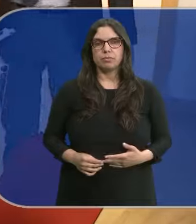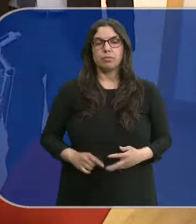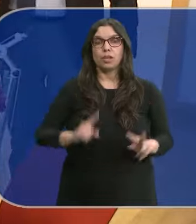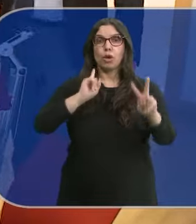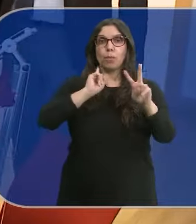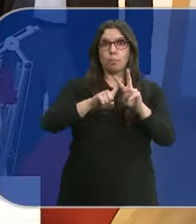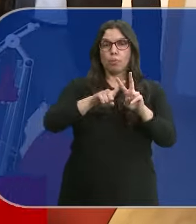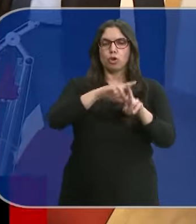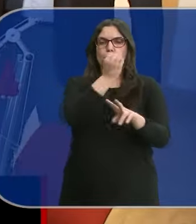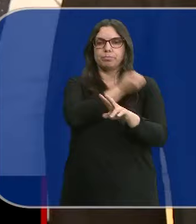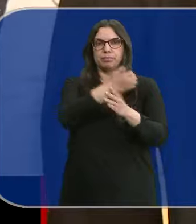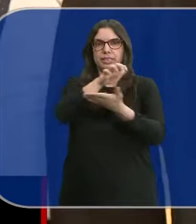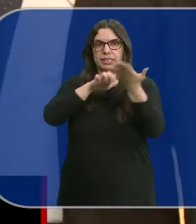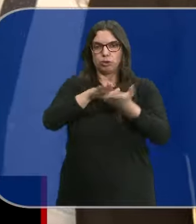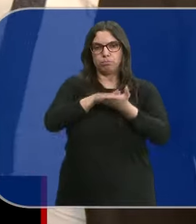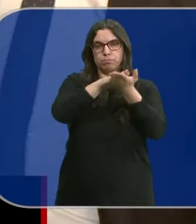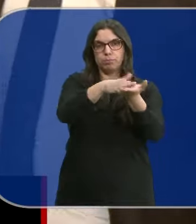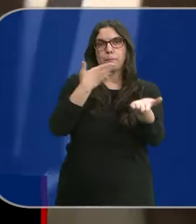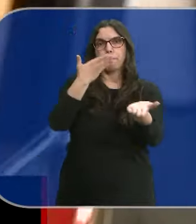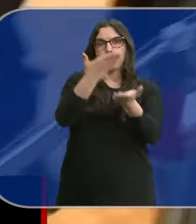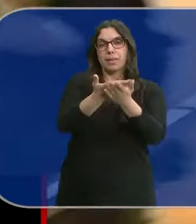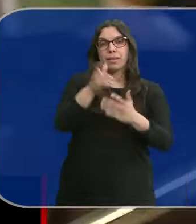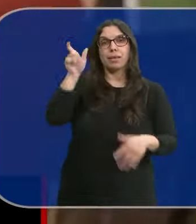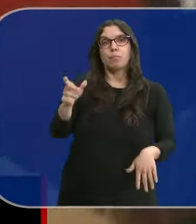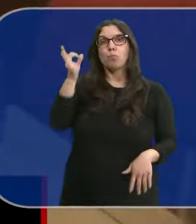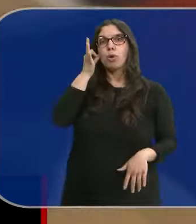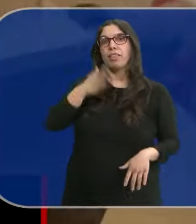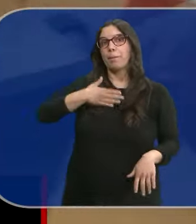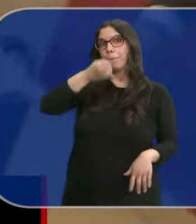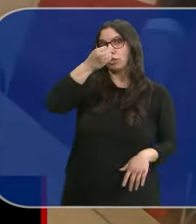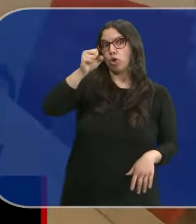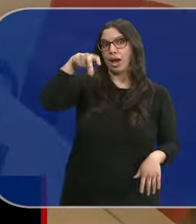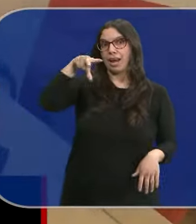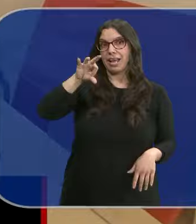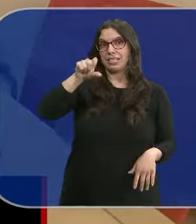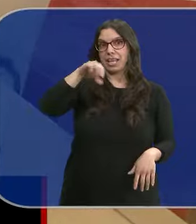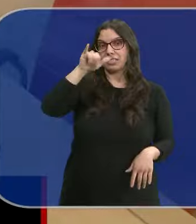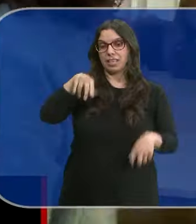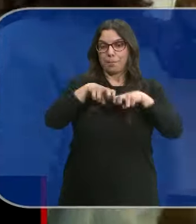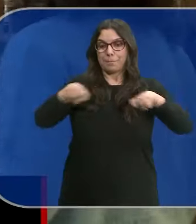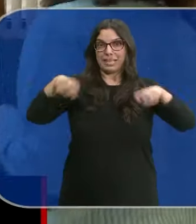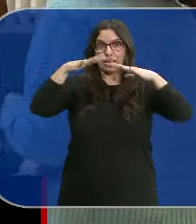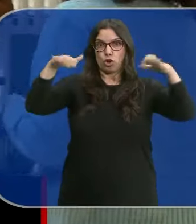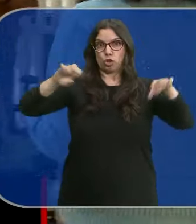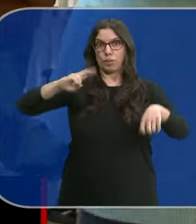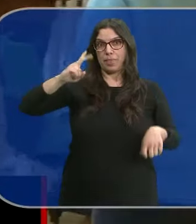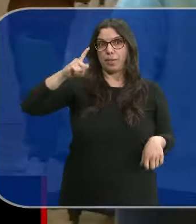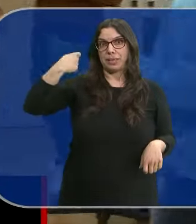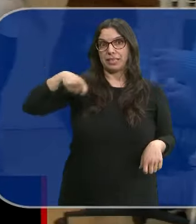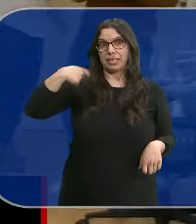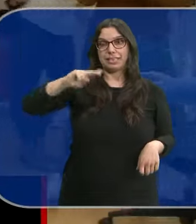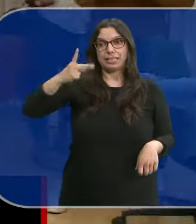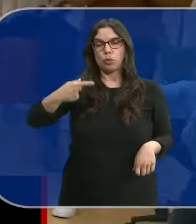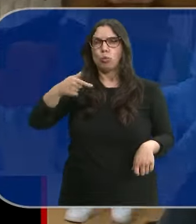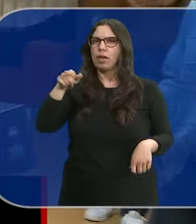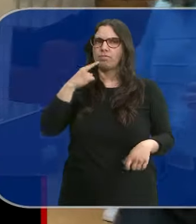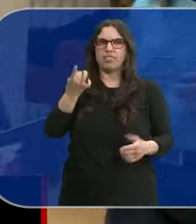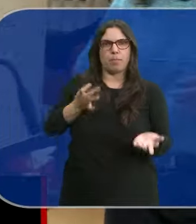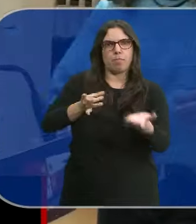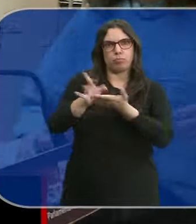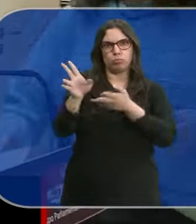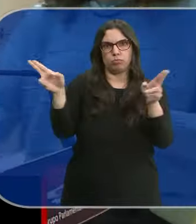Vox ha registrado un escrito pidiendo la dimisión de la socialista Ana Sánchez como vicepresidenta segunda de la Mesa de las Cortes. La acusan de atribuir